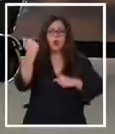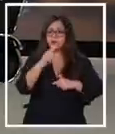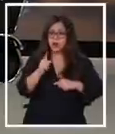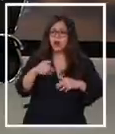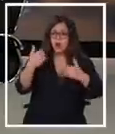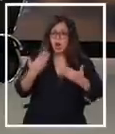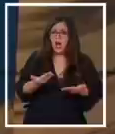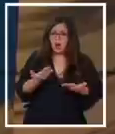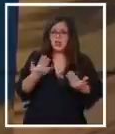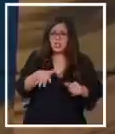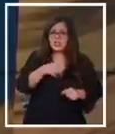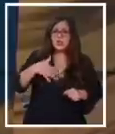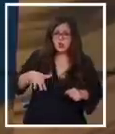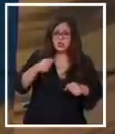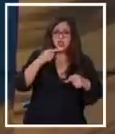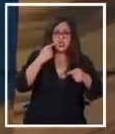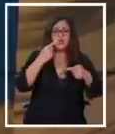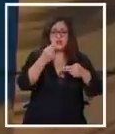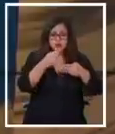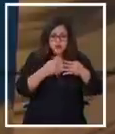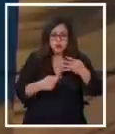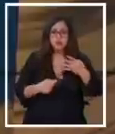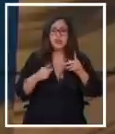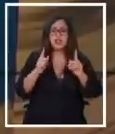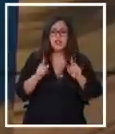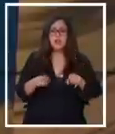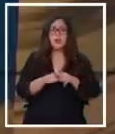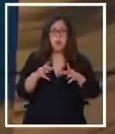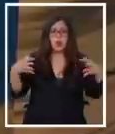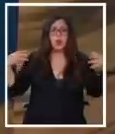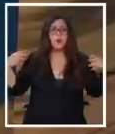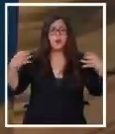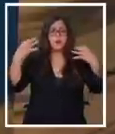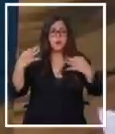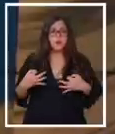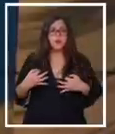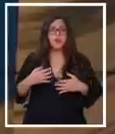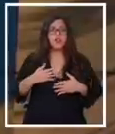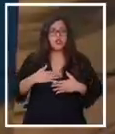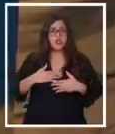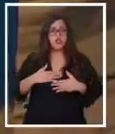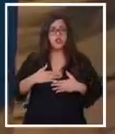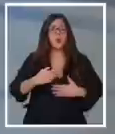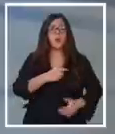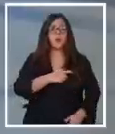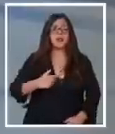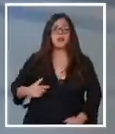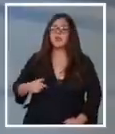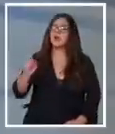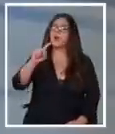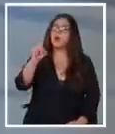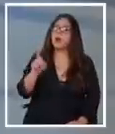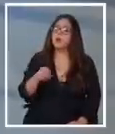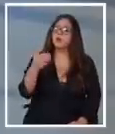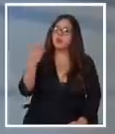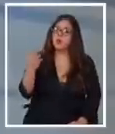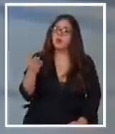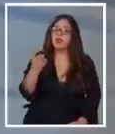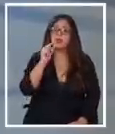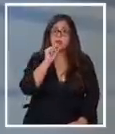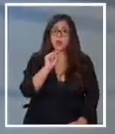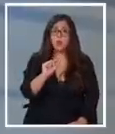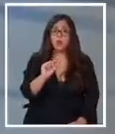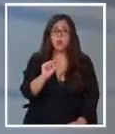esta situación este es el diagnóstico compartido y tenemos que actuar con responsabilidad que es lo que me corresponde como que se presente usted tiene claro que bien el invierno